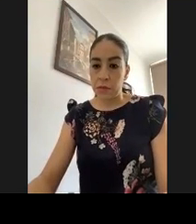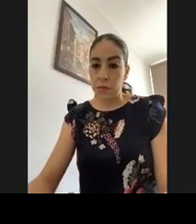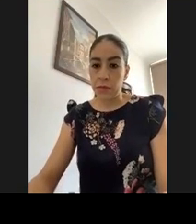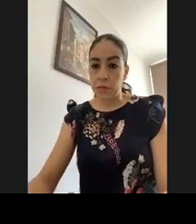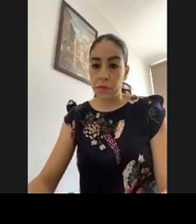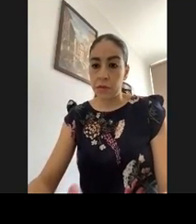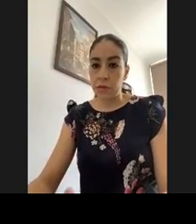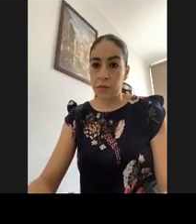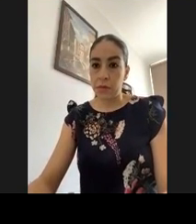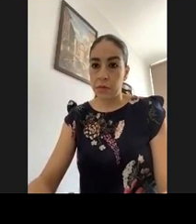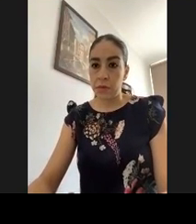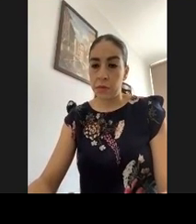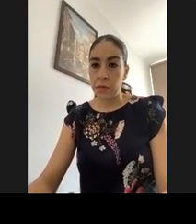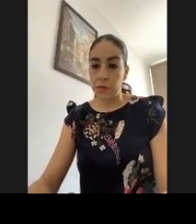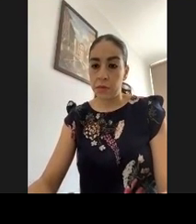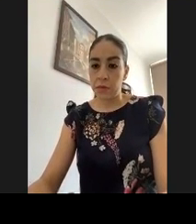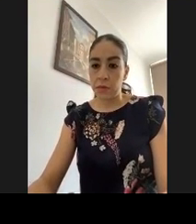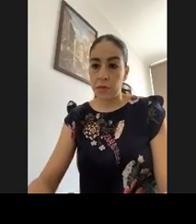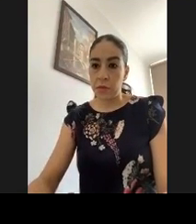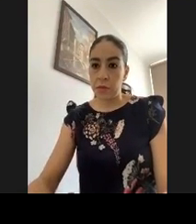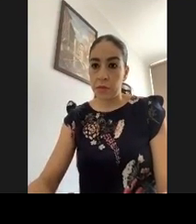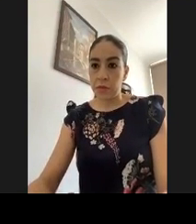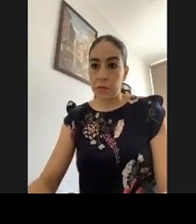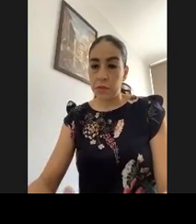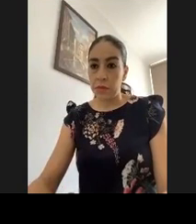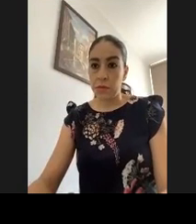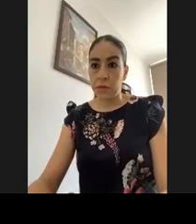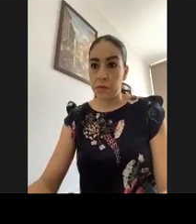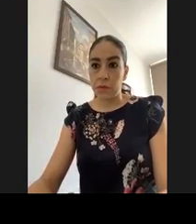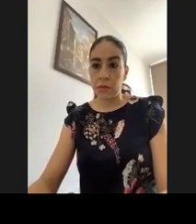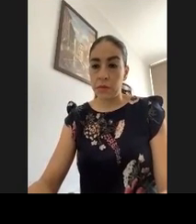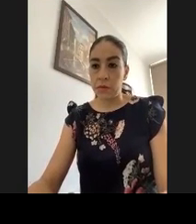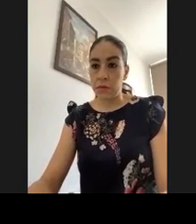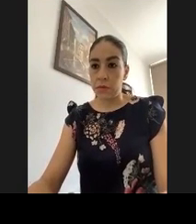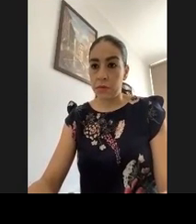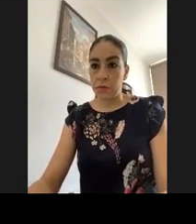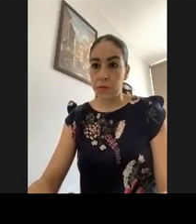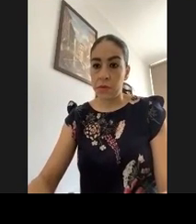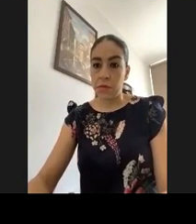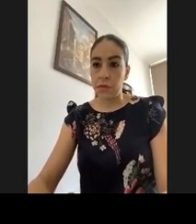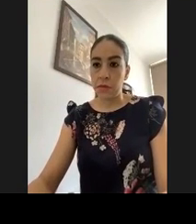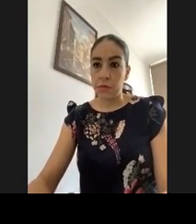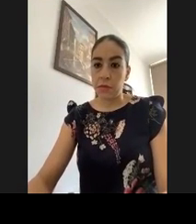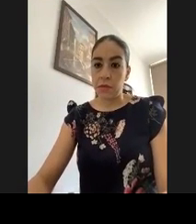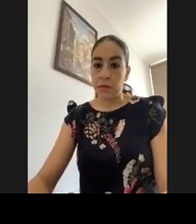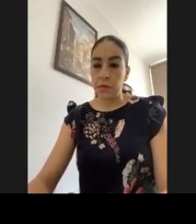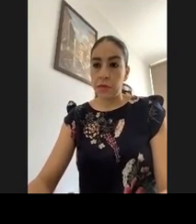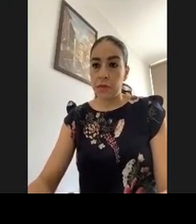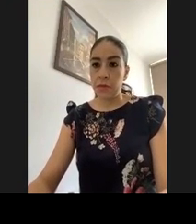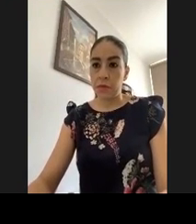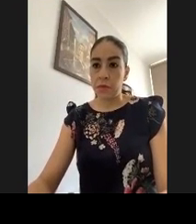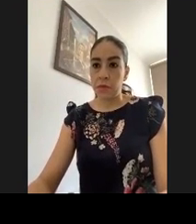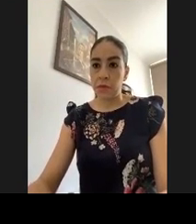diseñar cuestiones ya muy pertinentes para ejecutar y para aplicar dentro del municipio